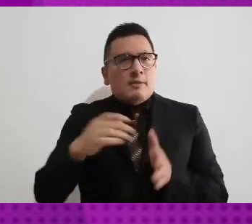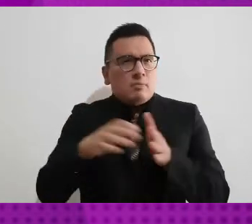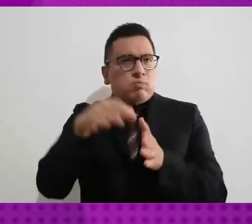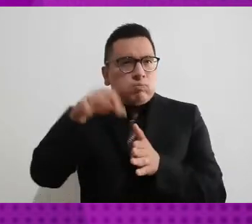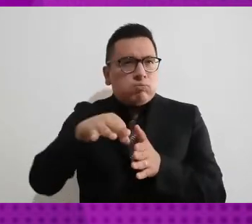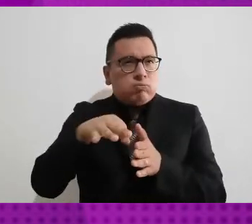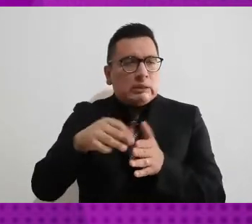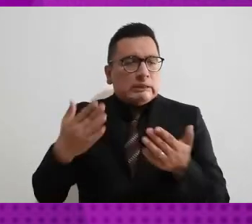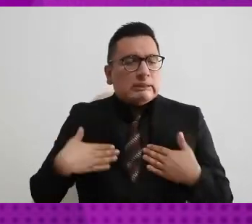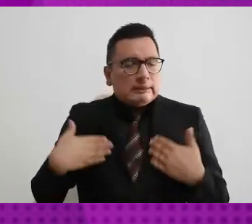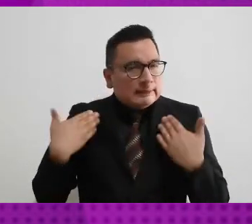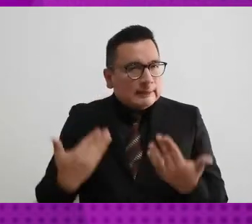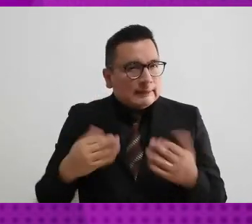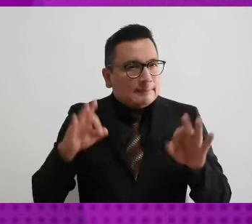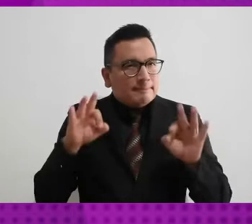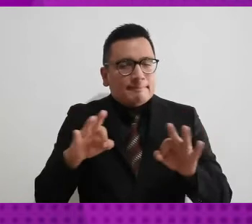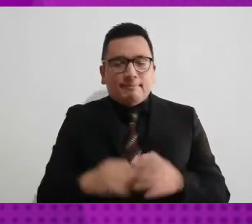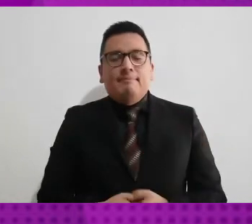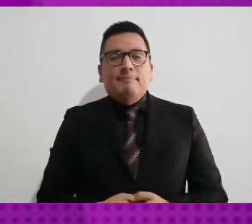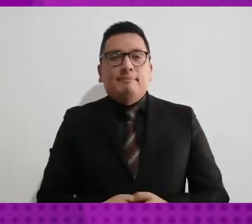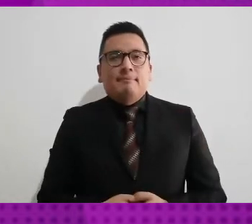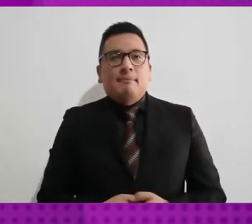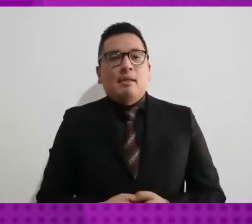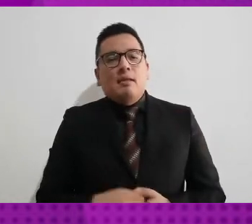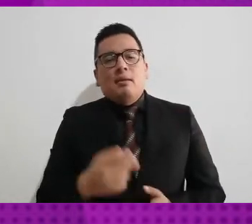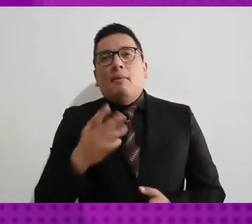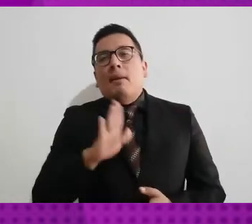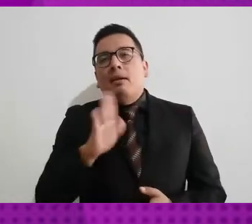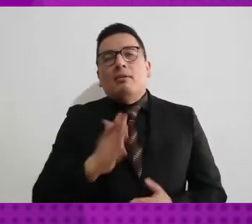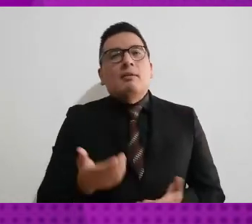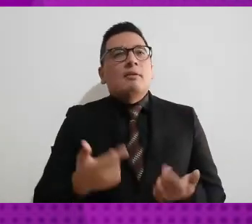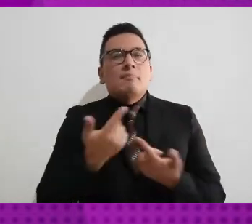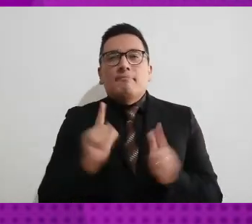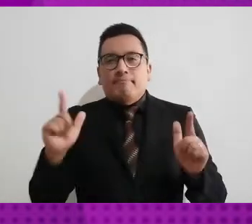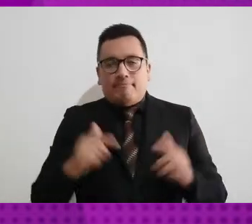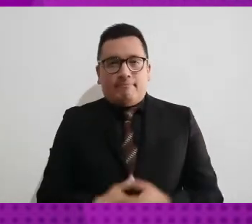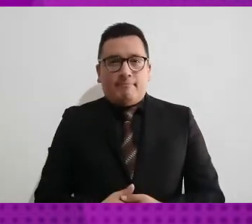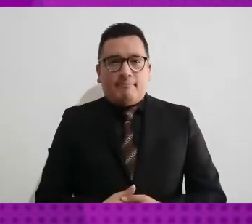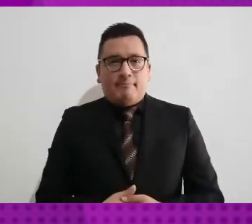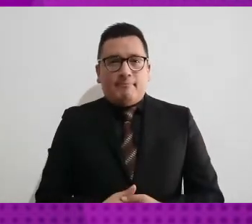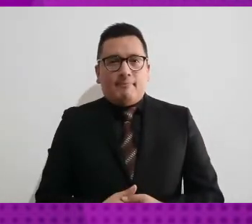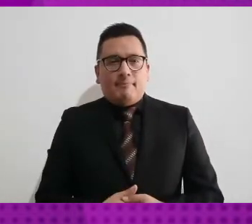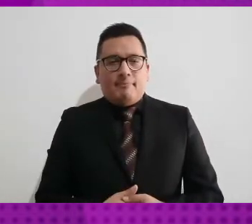tuviéramos elecciones realmente legítimas, creíbles, libres. El primer